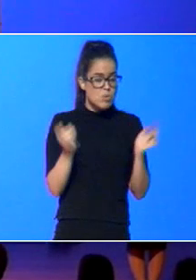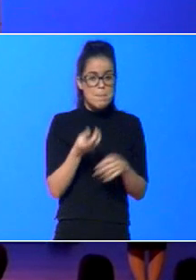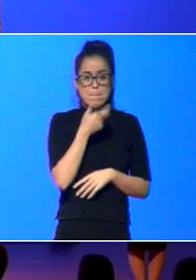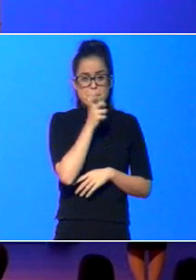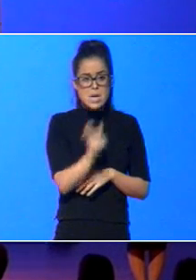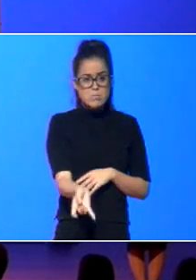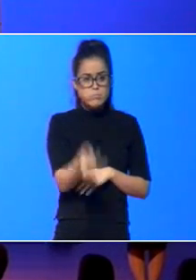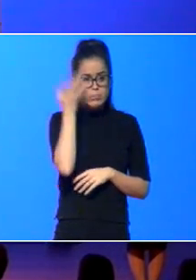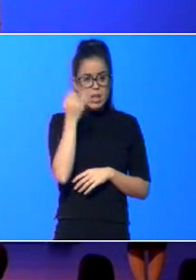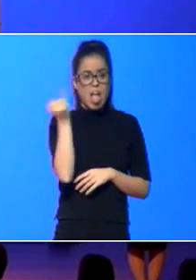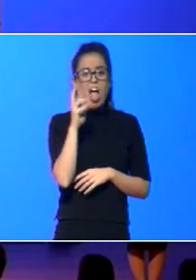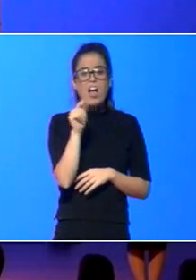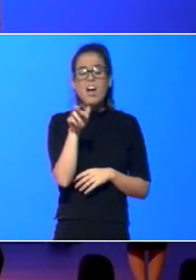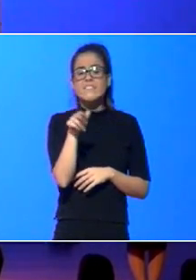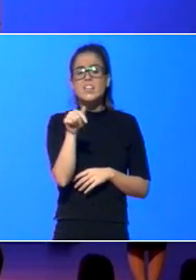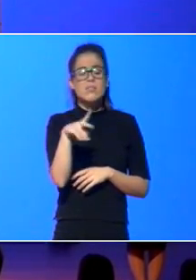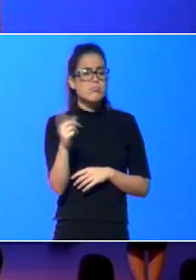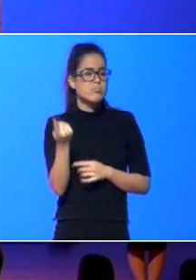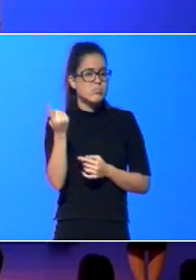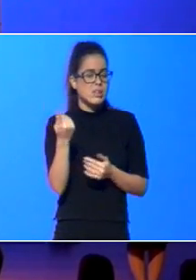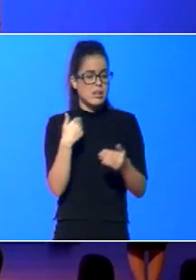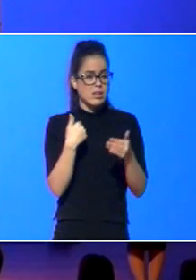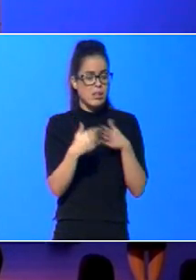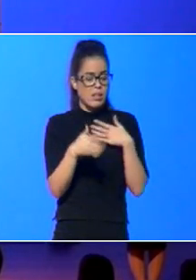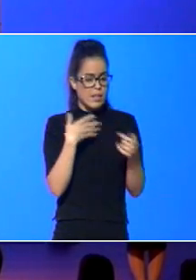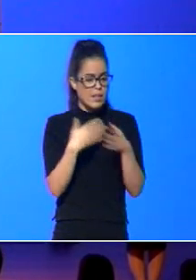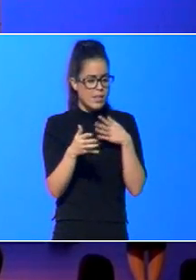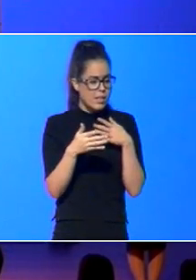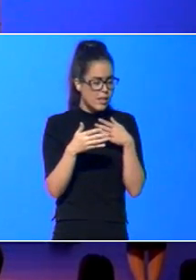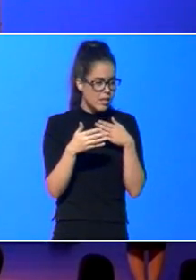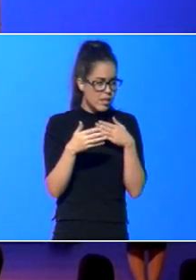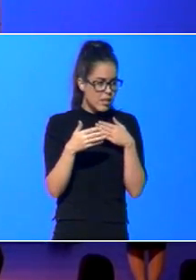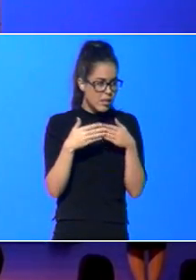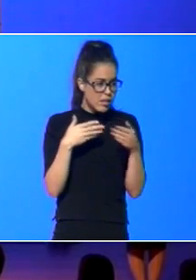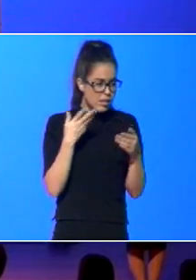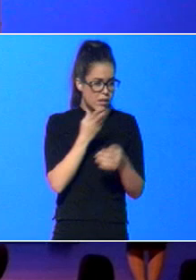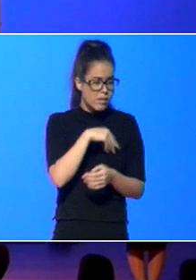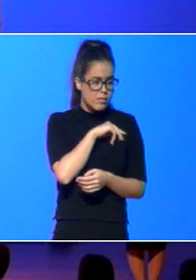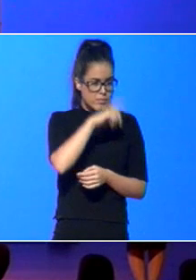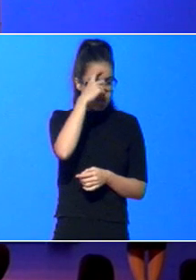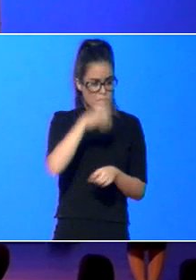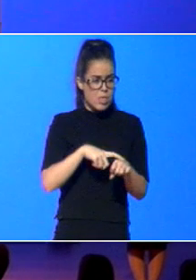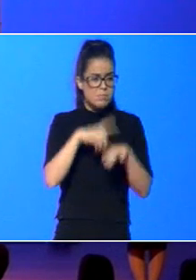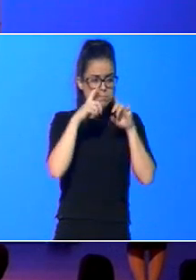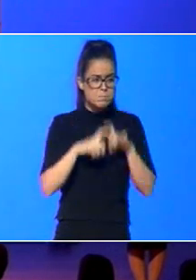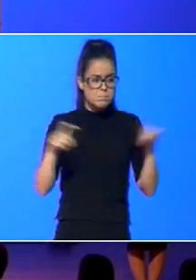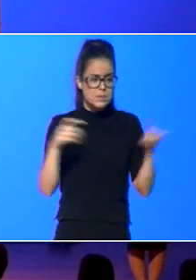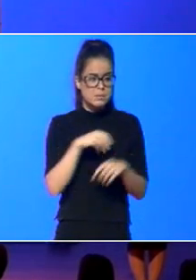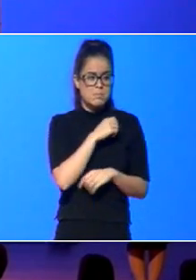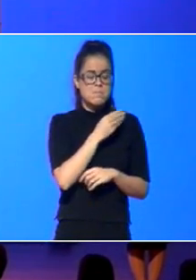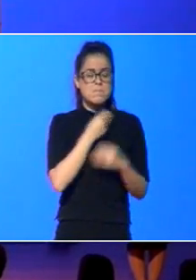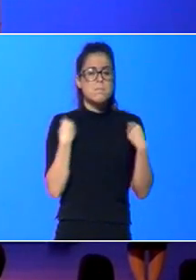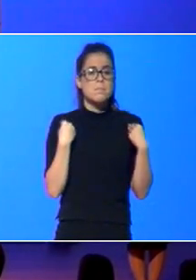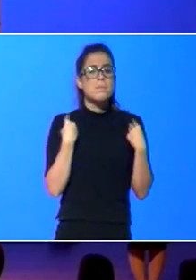la inventó Javier Romagnà, que es uno de los fundadores del Foro de Vida Independiente en España, que significa dignidad y libertad